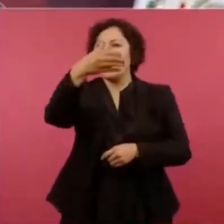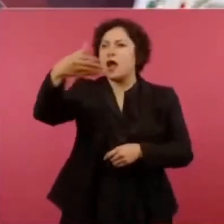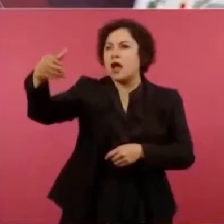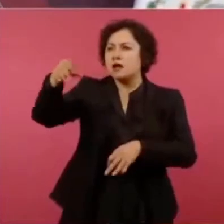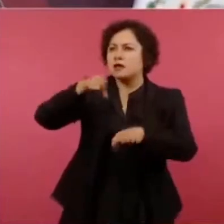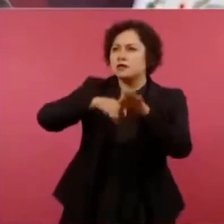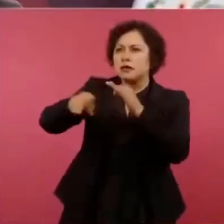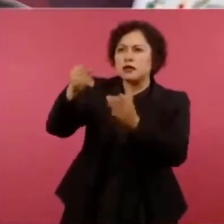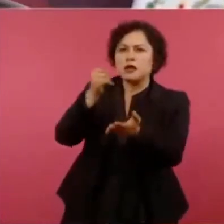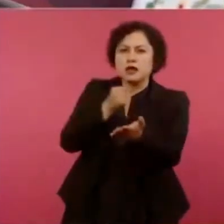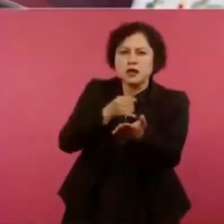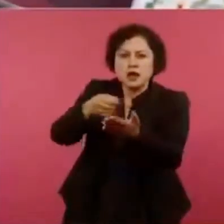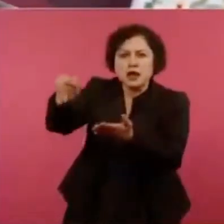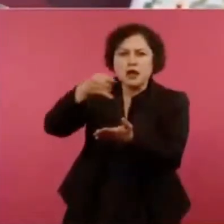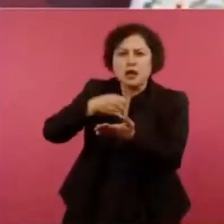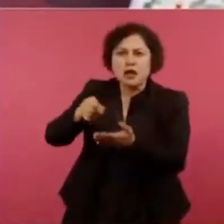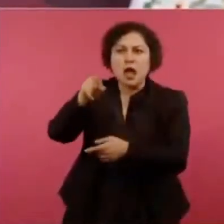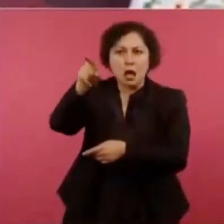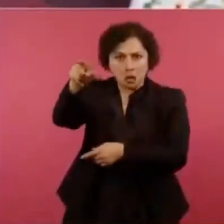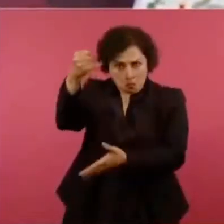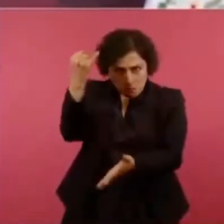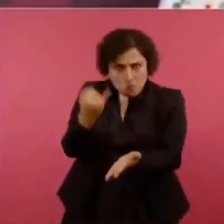obrero, todos